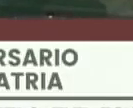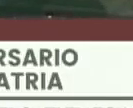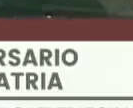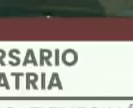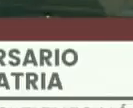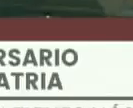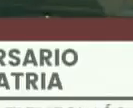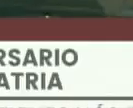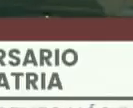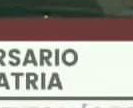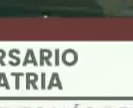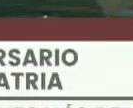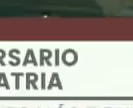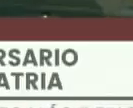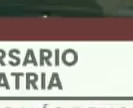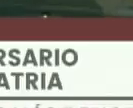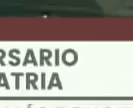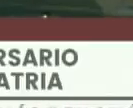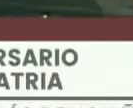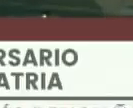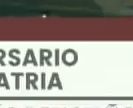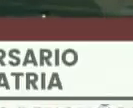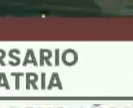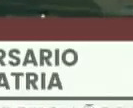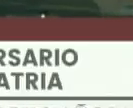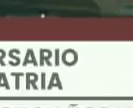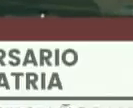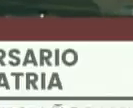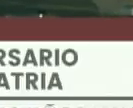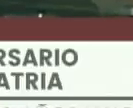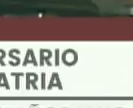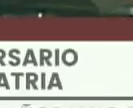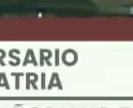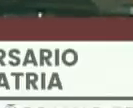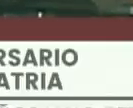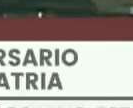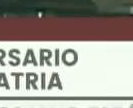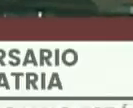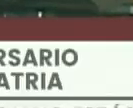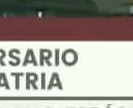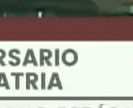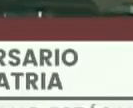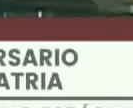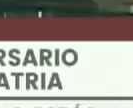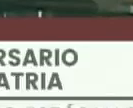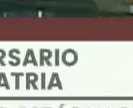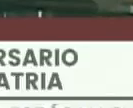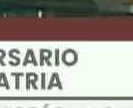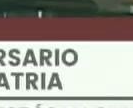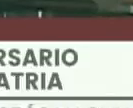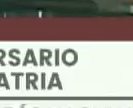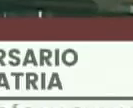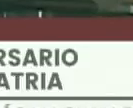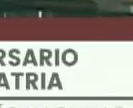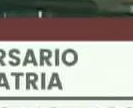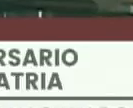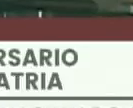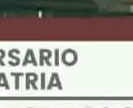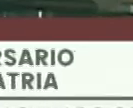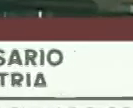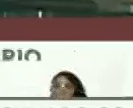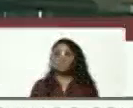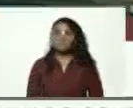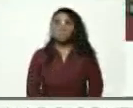queremos saludar al presidente Nicolás Maduro Moros, quien es el creador del Centro de Estudios Simón Bolívar, a la